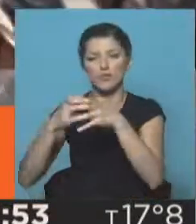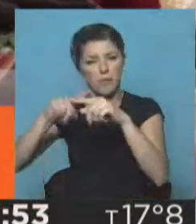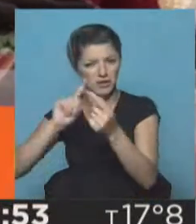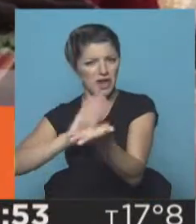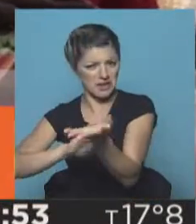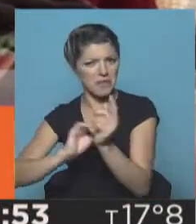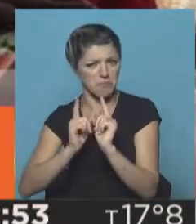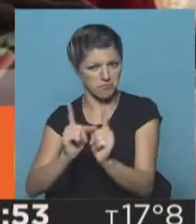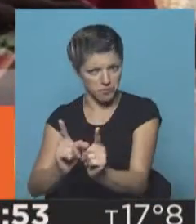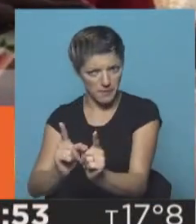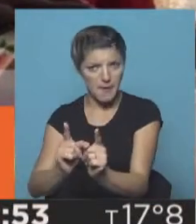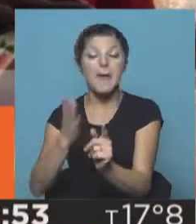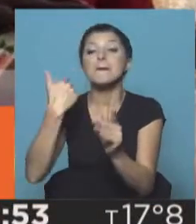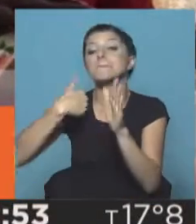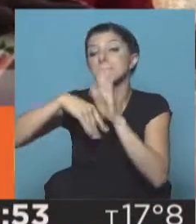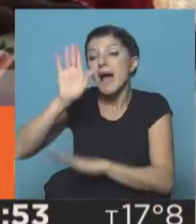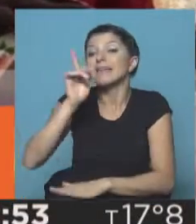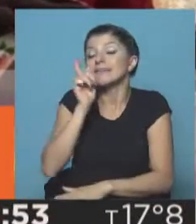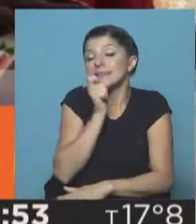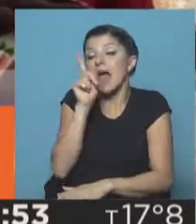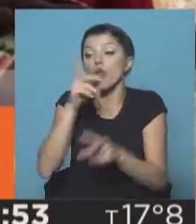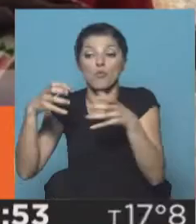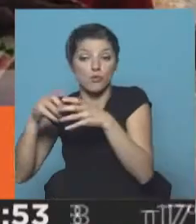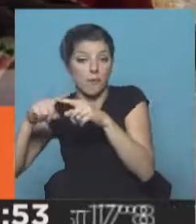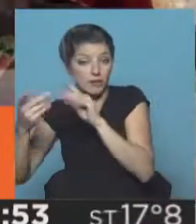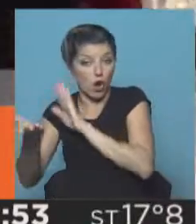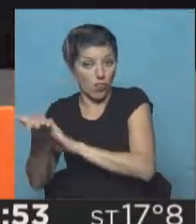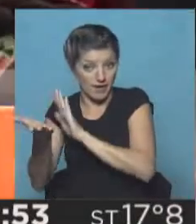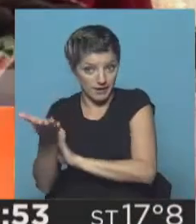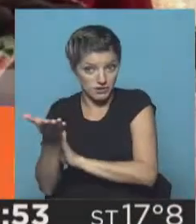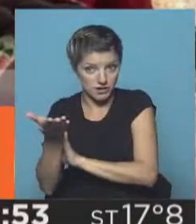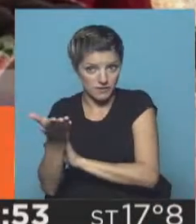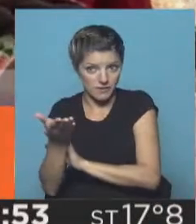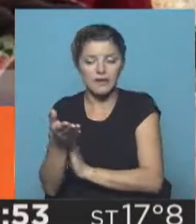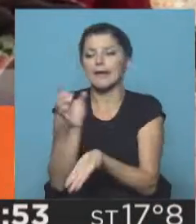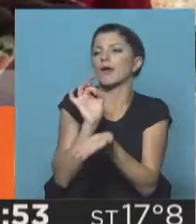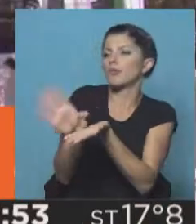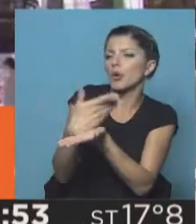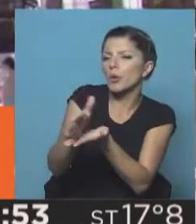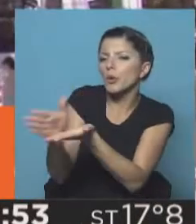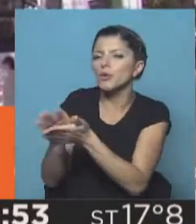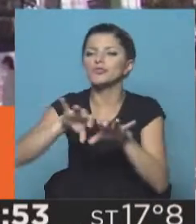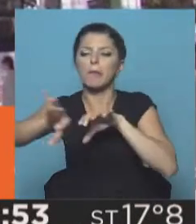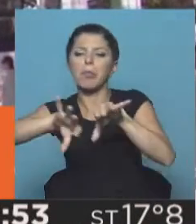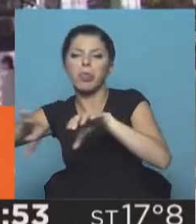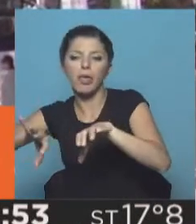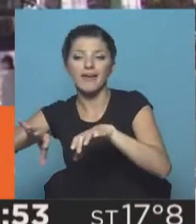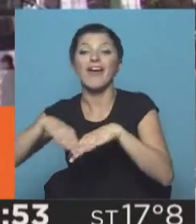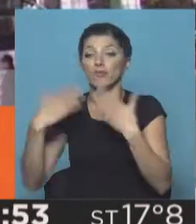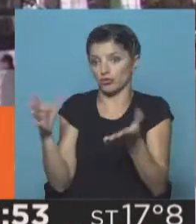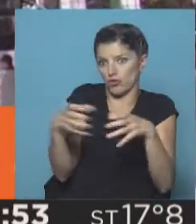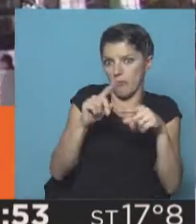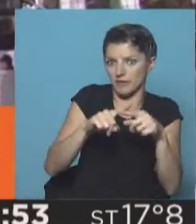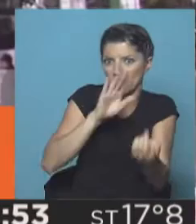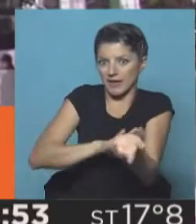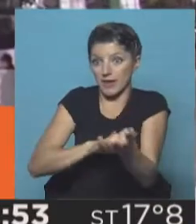si aparecen gobiernos de una derecha radical que polariza, excluye, concentra los ingresos, etcétera. Bueno, la izquierda va a encontrar un